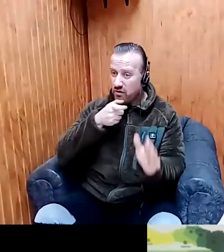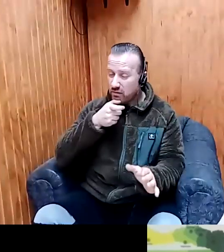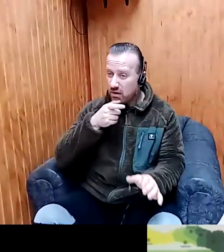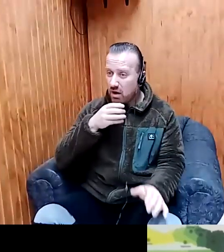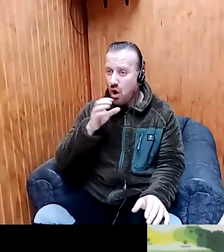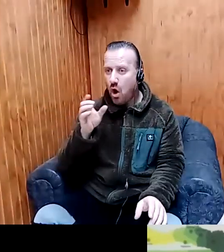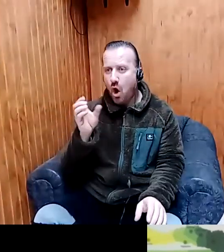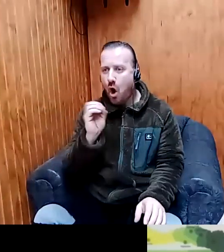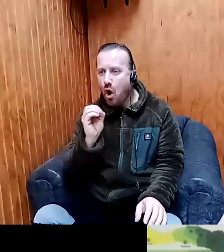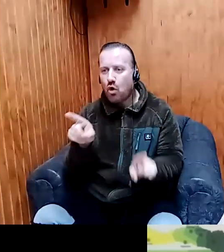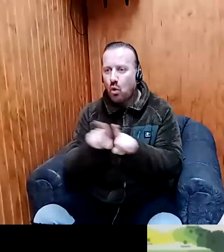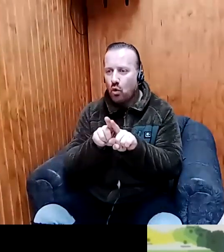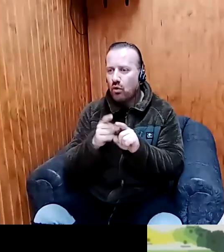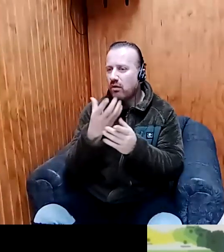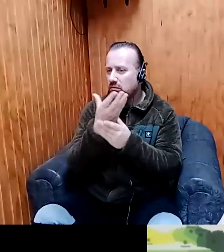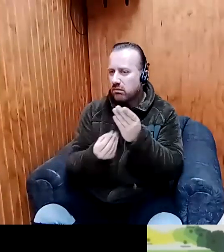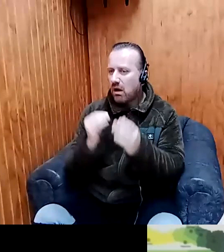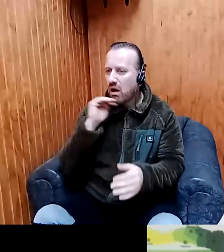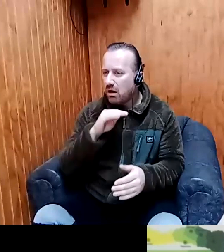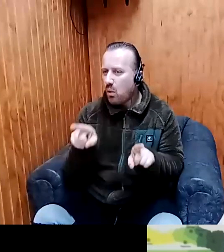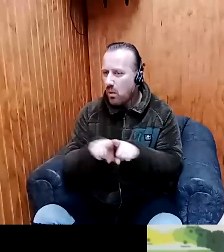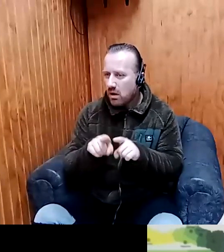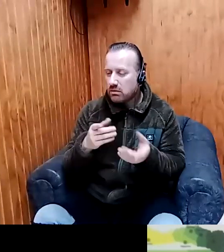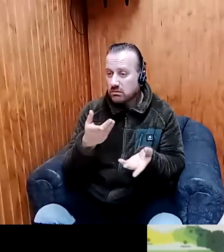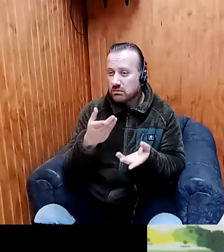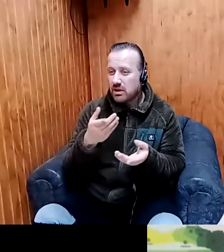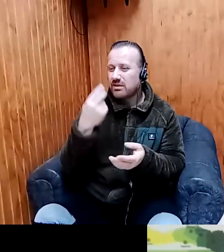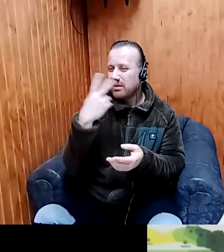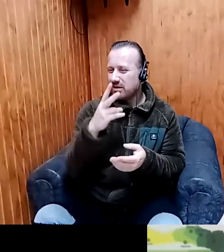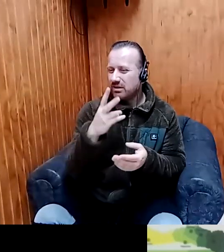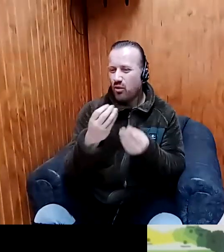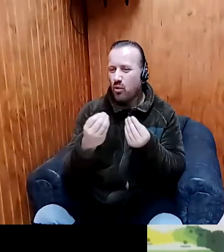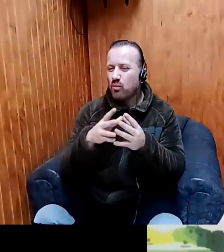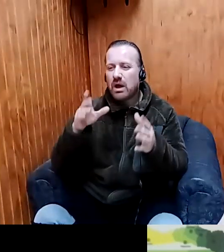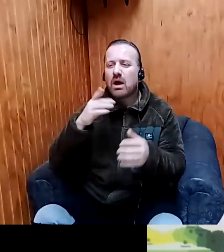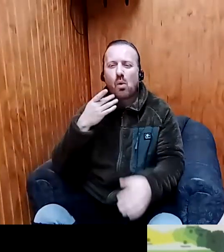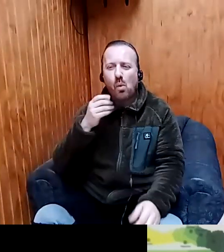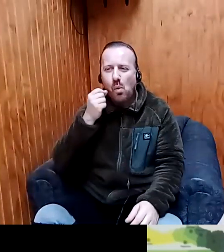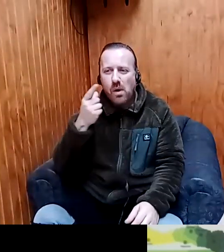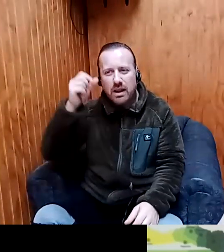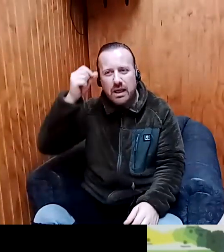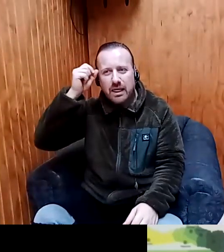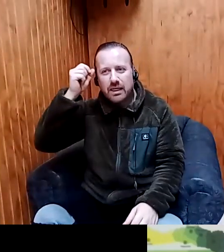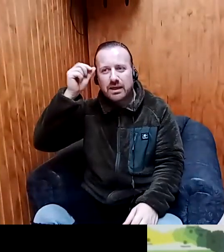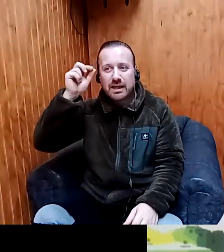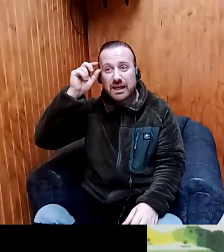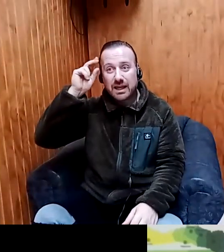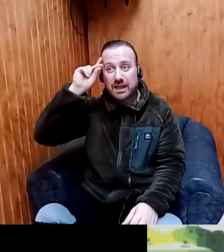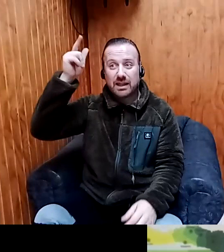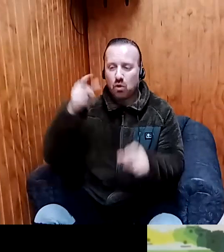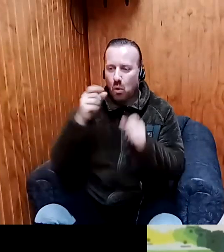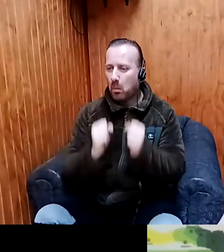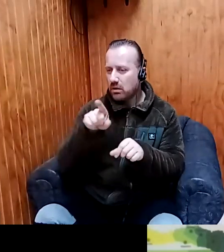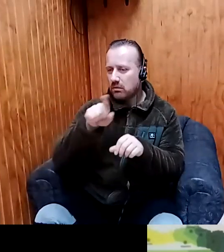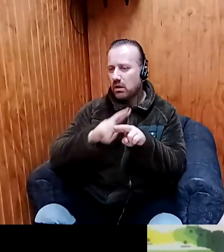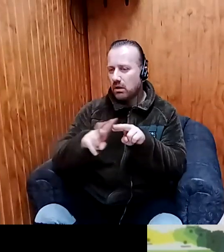igual? También puedes. O sea, que al final depende mucho de qué idea científica quieras construir. Y el móvil es una gran... Bueno, el móvil